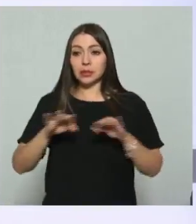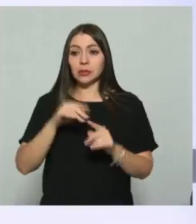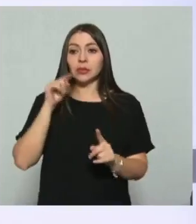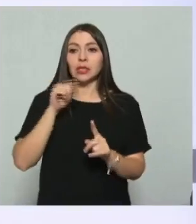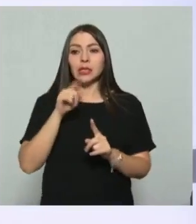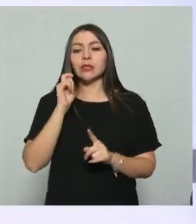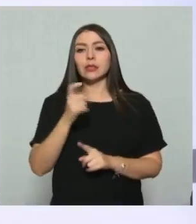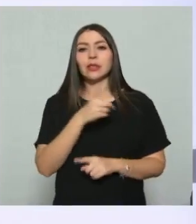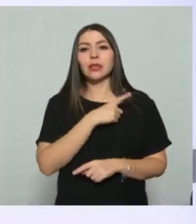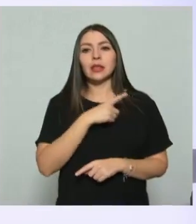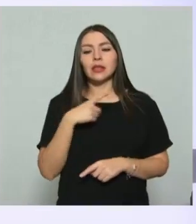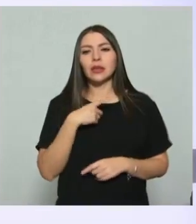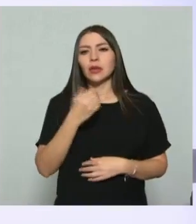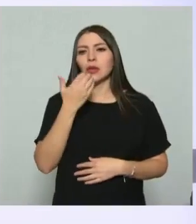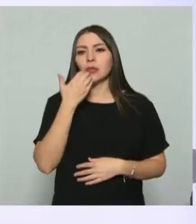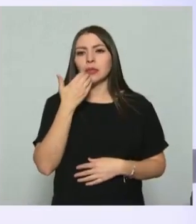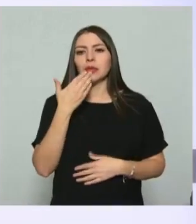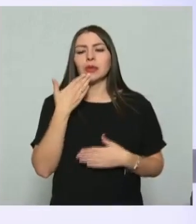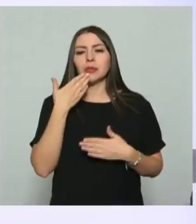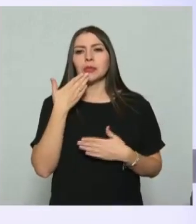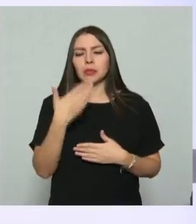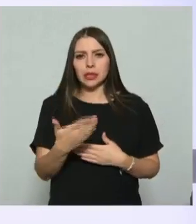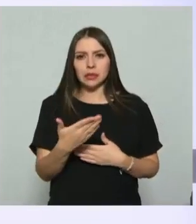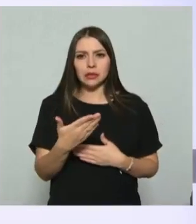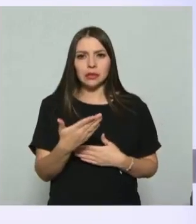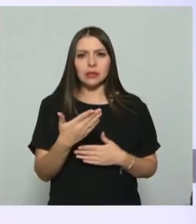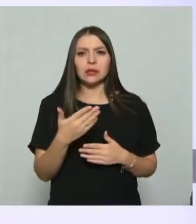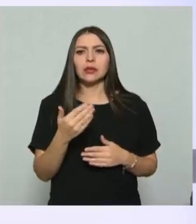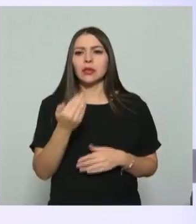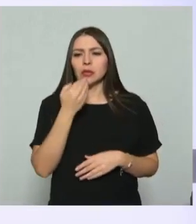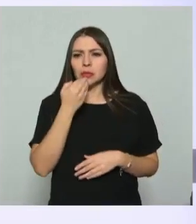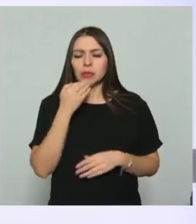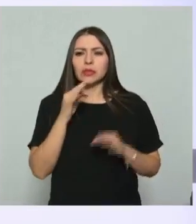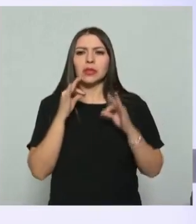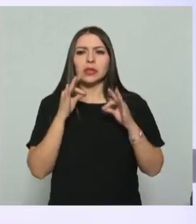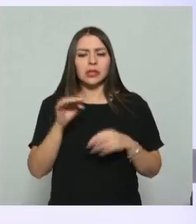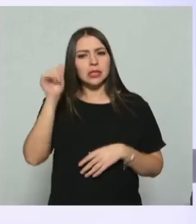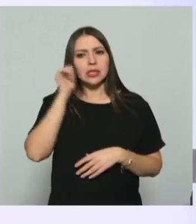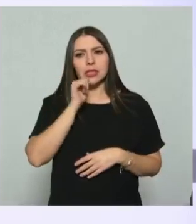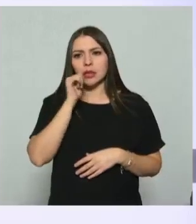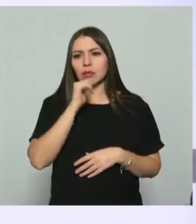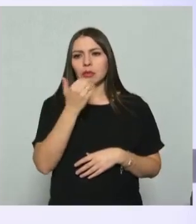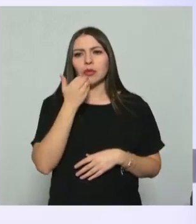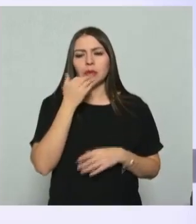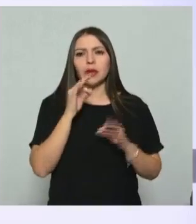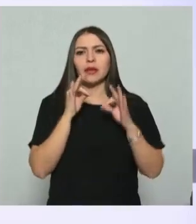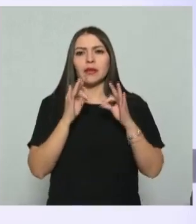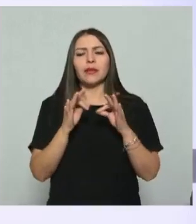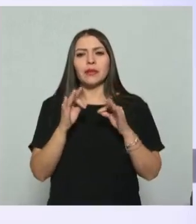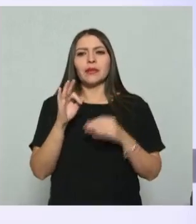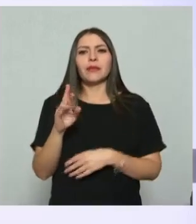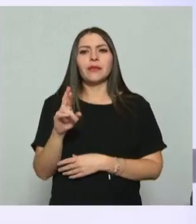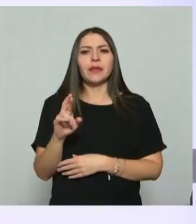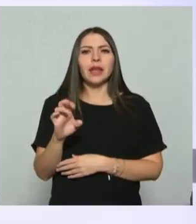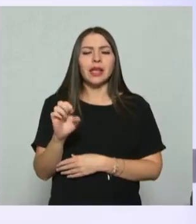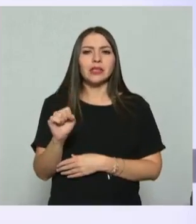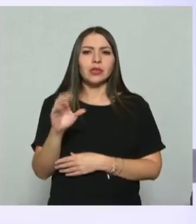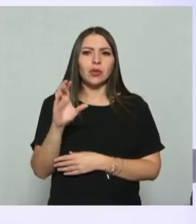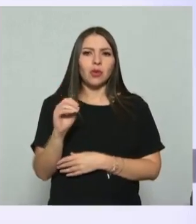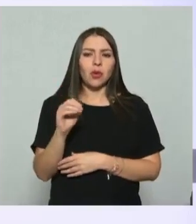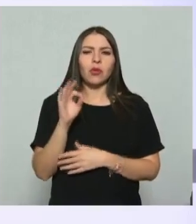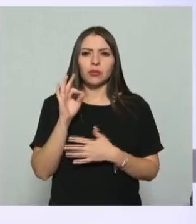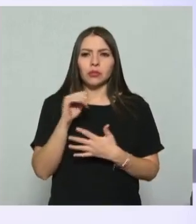una alimentación balanceada donde comas, por supuesto, siempre los alimentos frescos en lugar de los